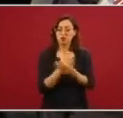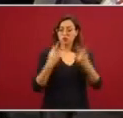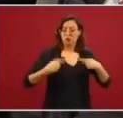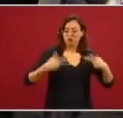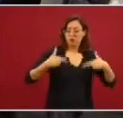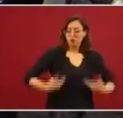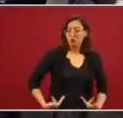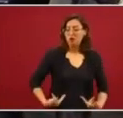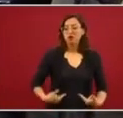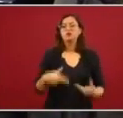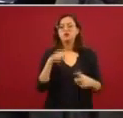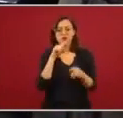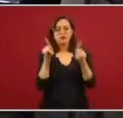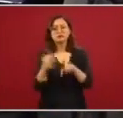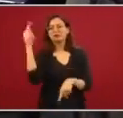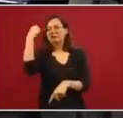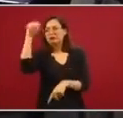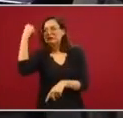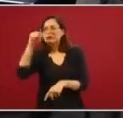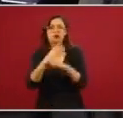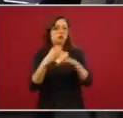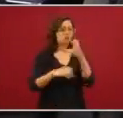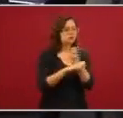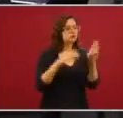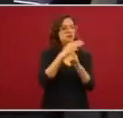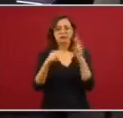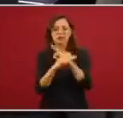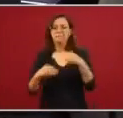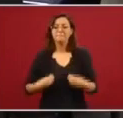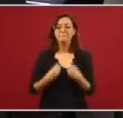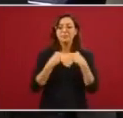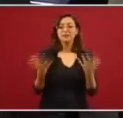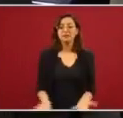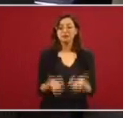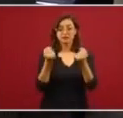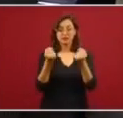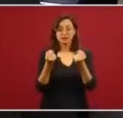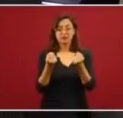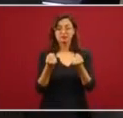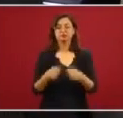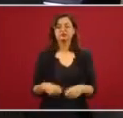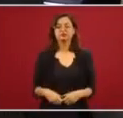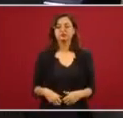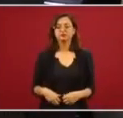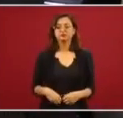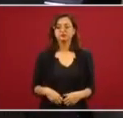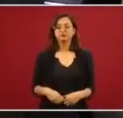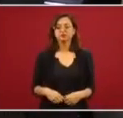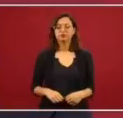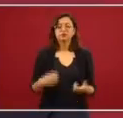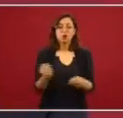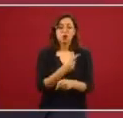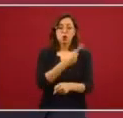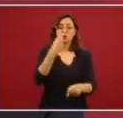sino que también con todos los medios técnicos y los insumos para poder salvar vidas cuando se requiera es